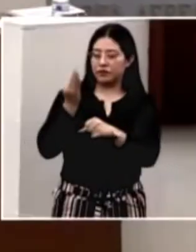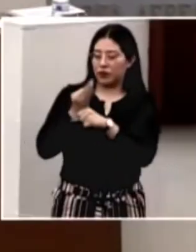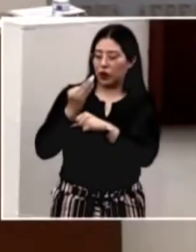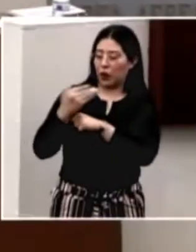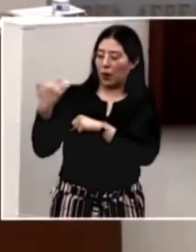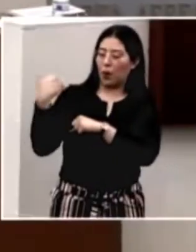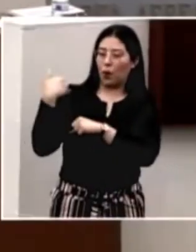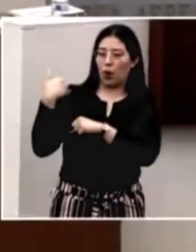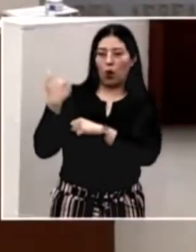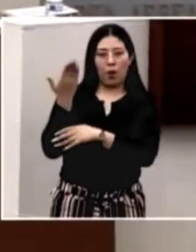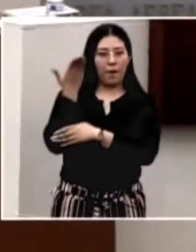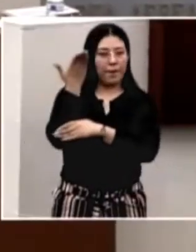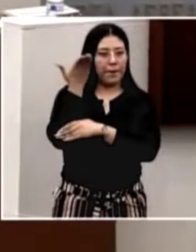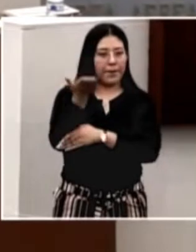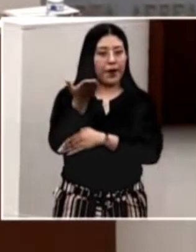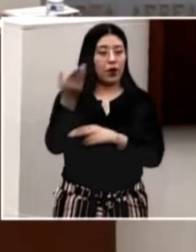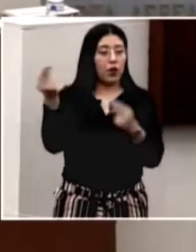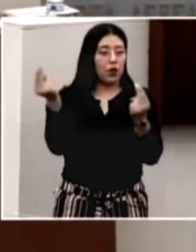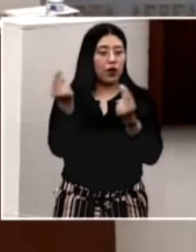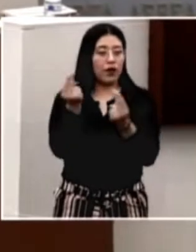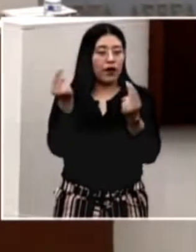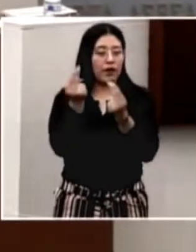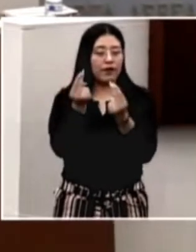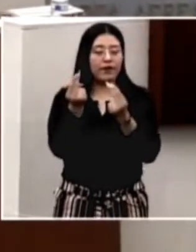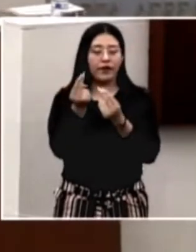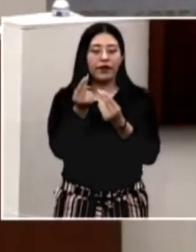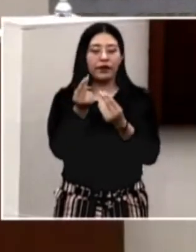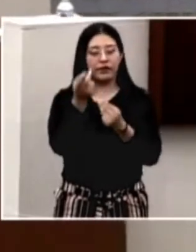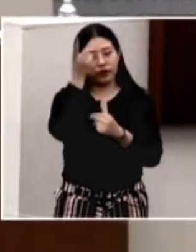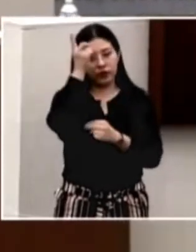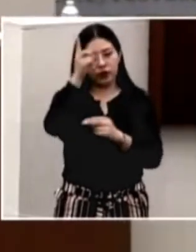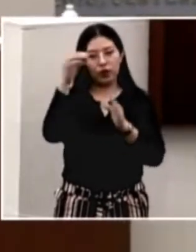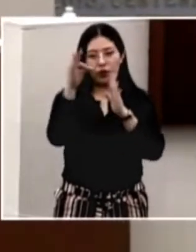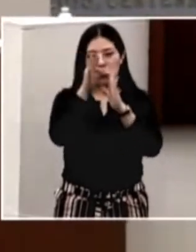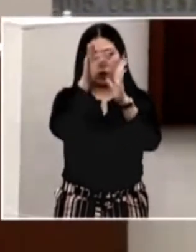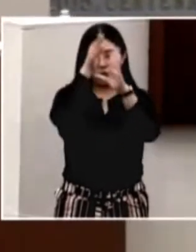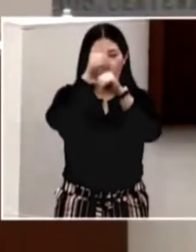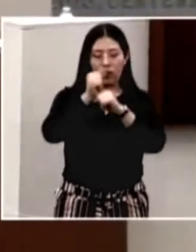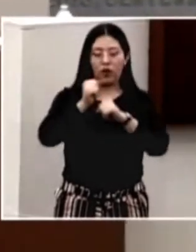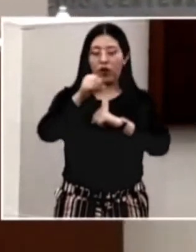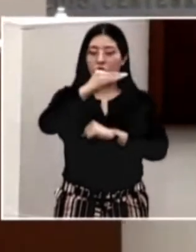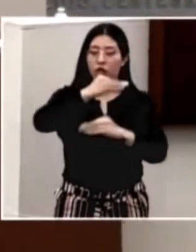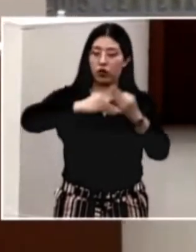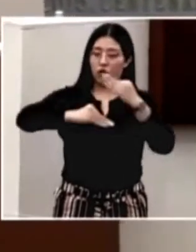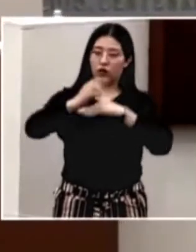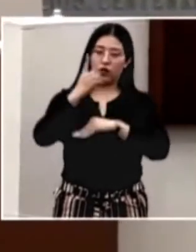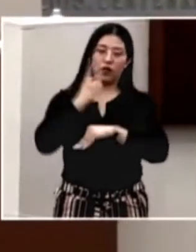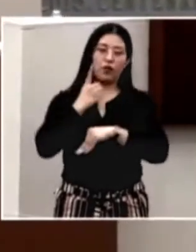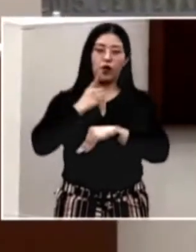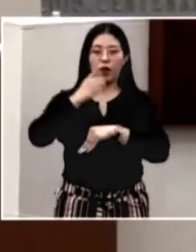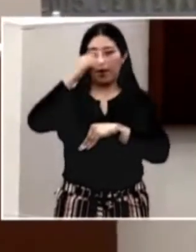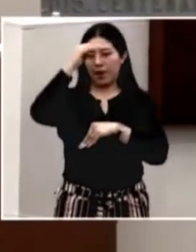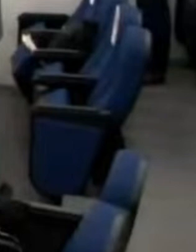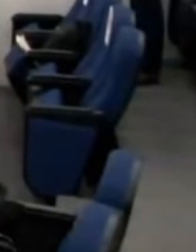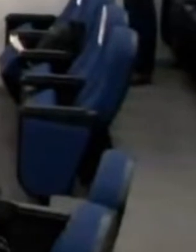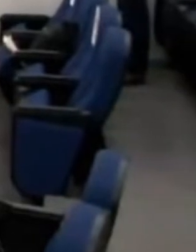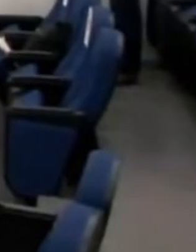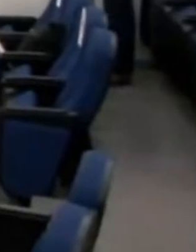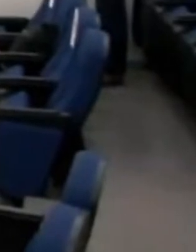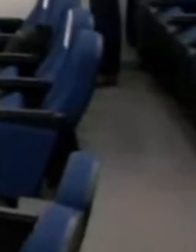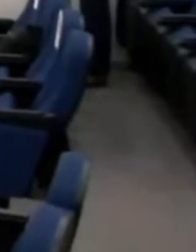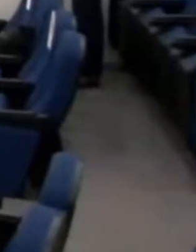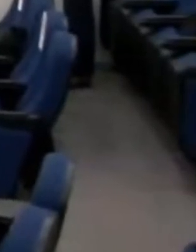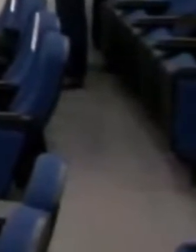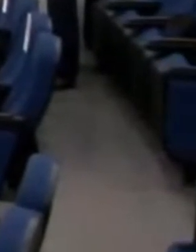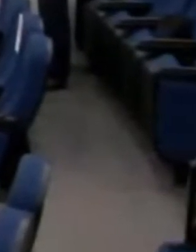que es cuando más trabajo tenemos también, sí, porque, bueno, es como lo quiera hacer cada diputado. Nosotros estuvimos trabajando ahora